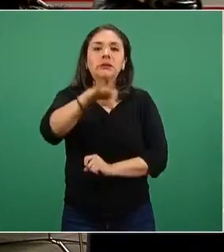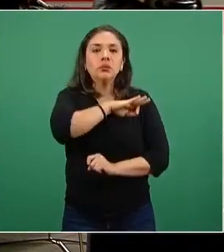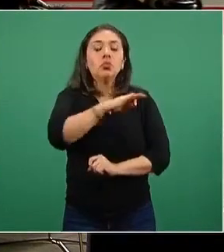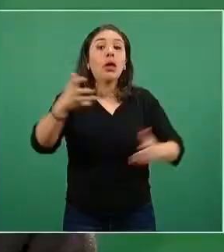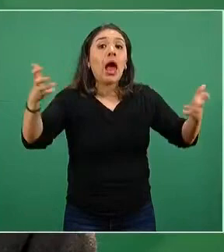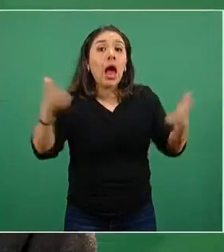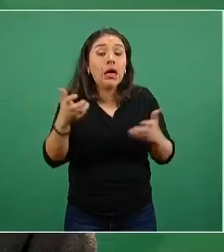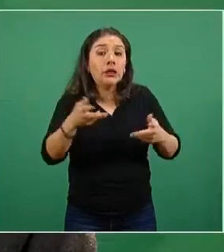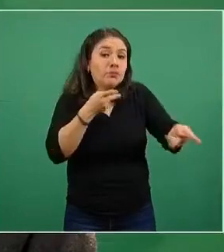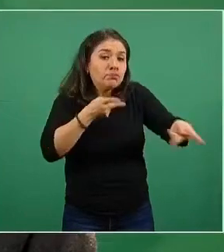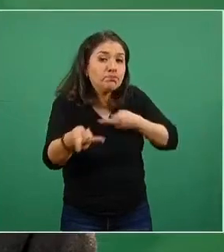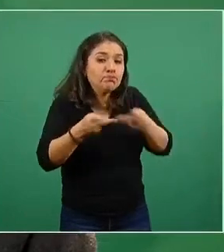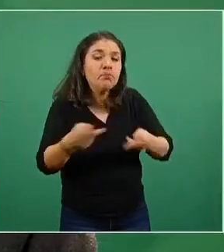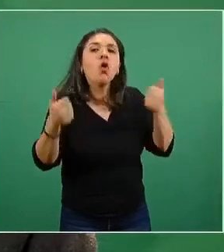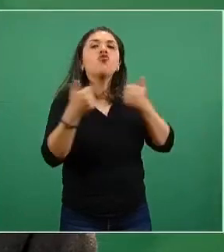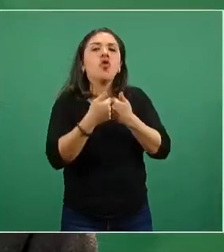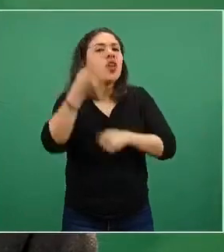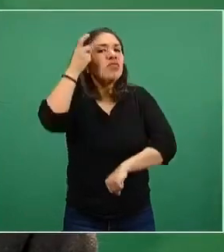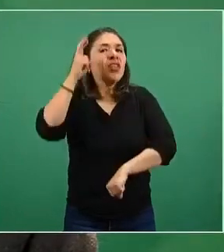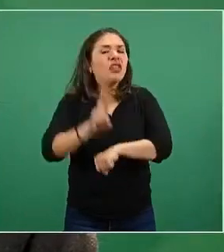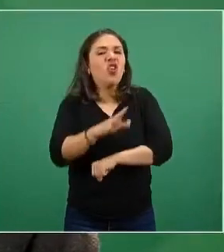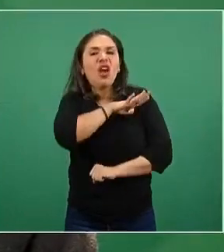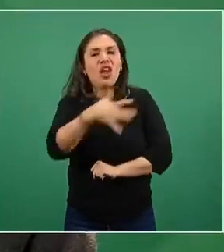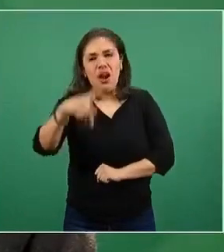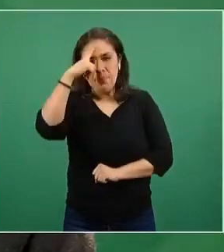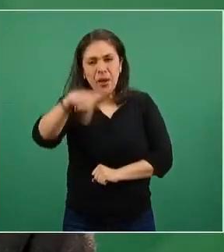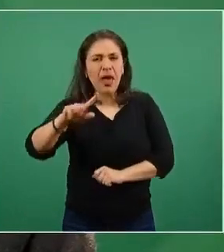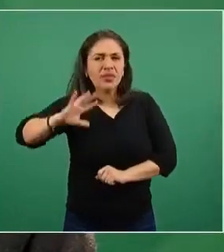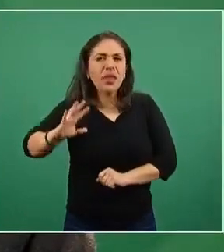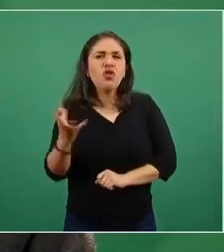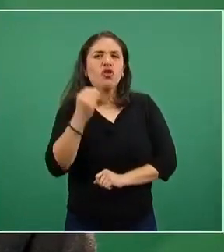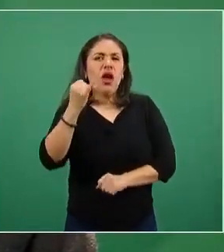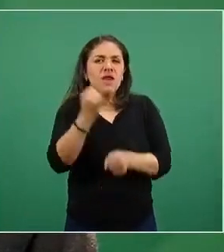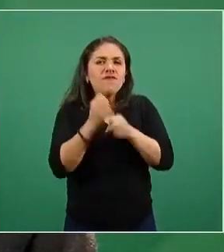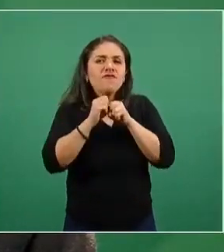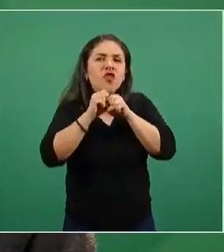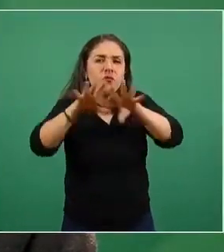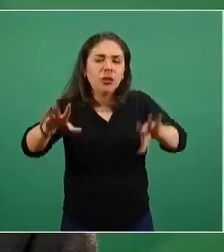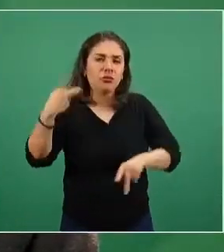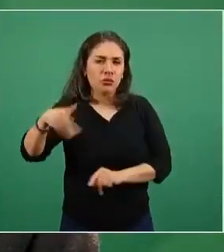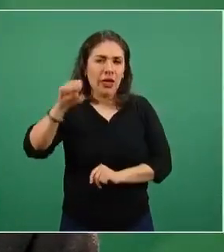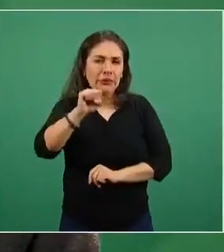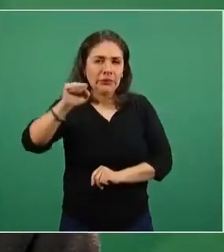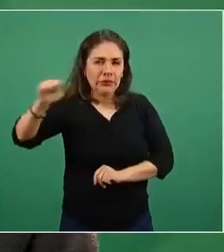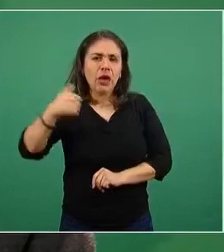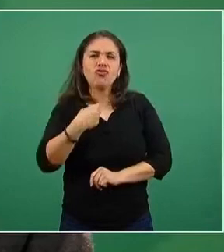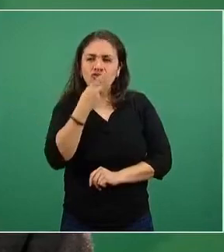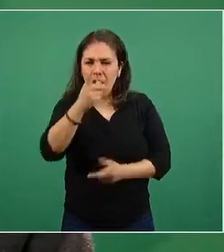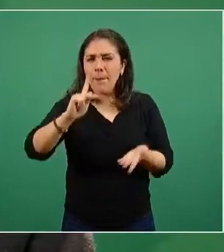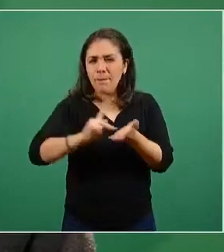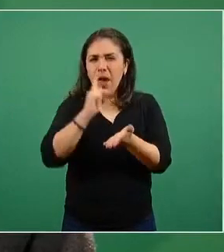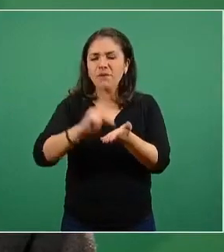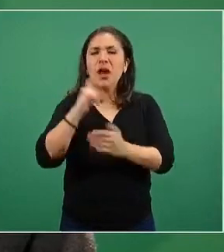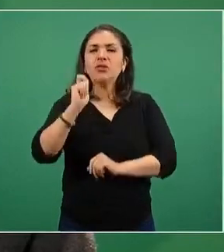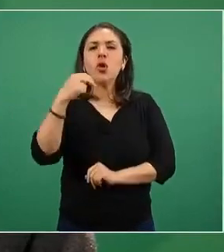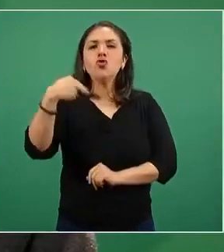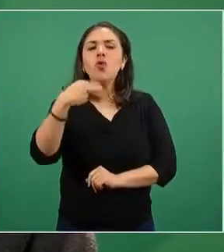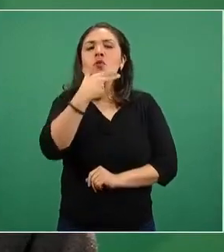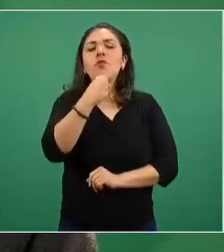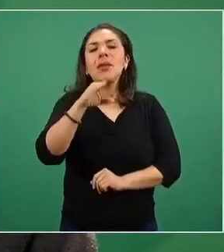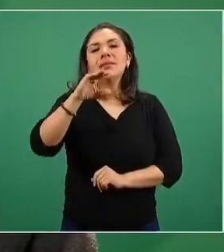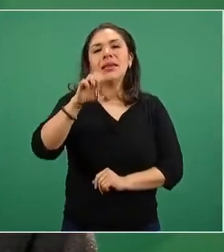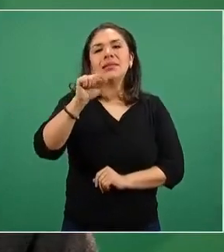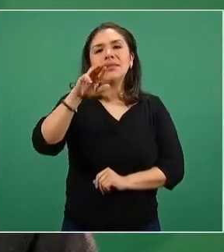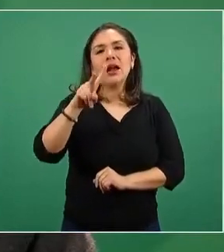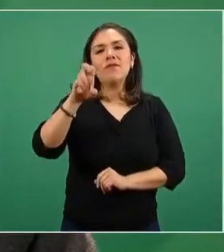desarrollada por el director general de Tecnologías de Información de la Secretaría de Salud, a quien ya hemos mencionado, César Vélez